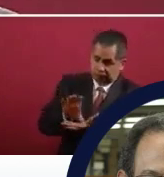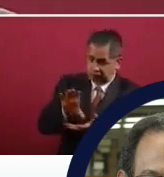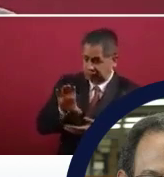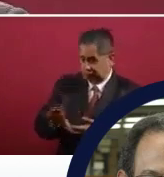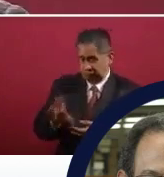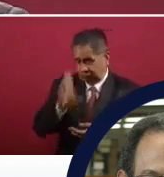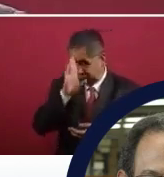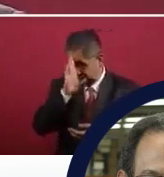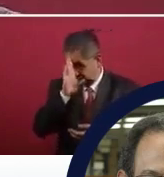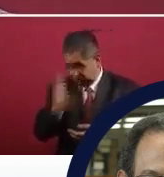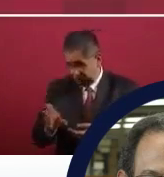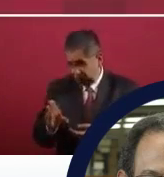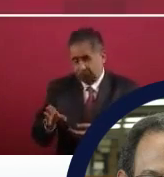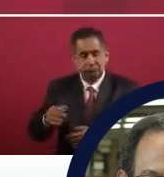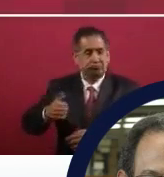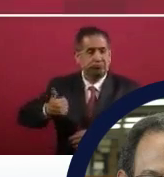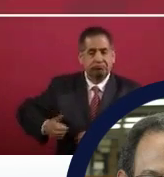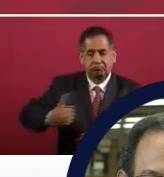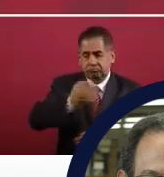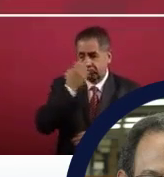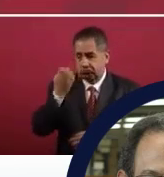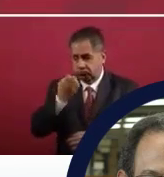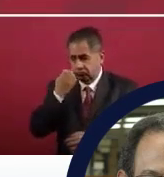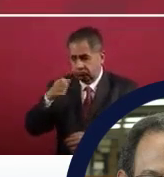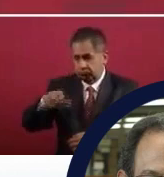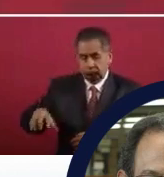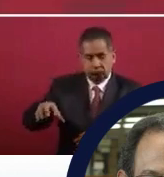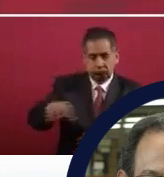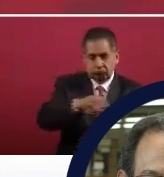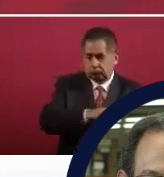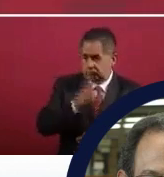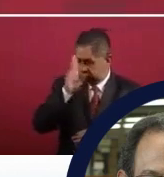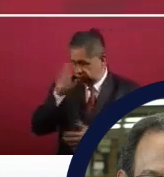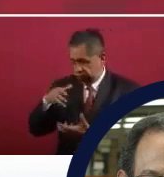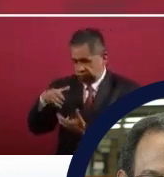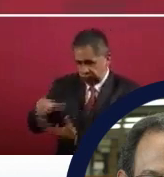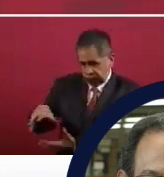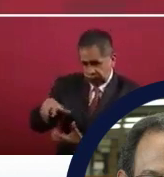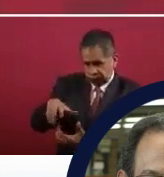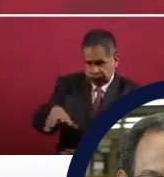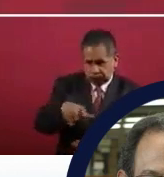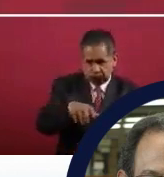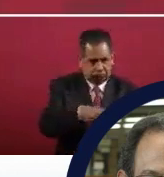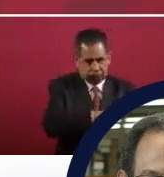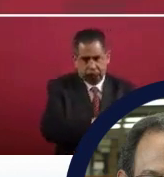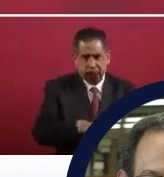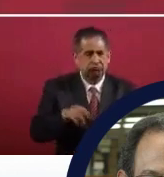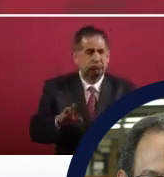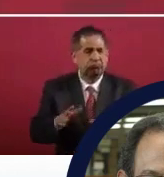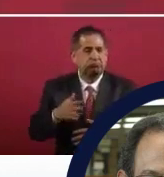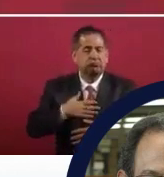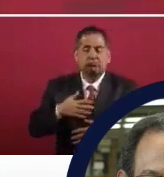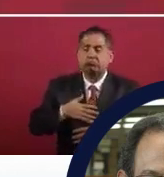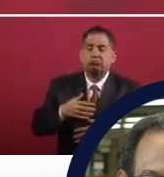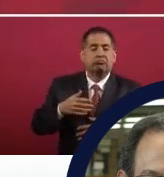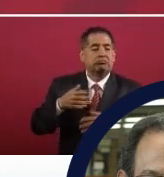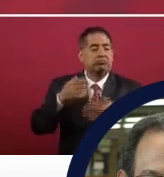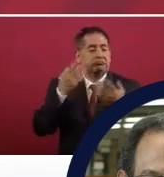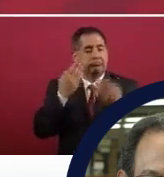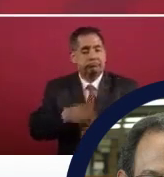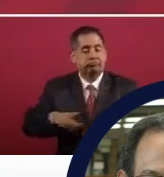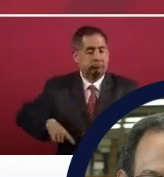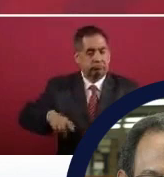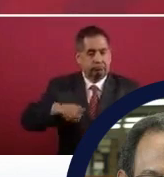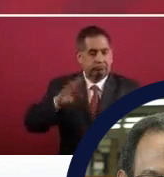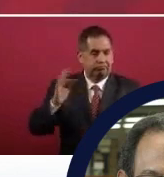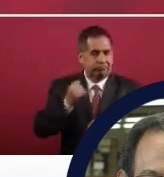no viene esa solidaridad que sí expresa, y está muy bien a Ayotzinapa o a la